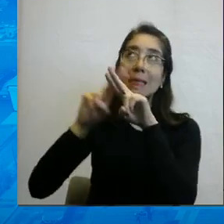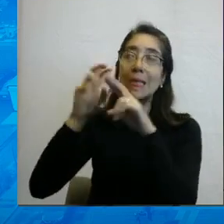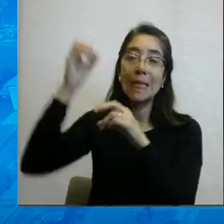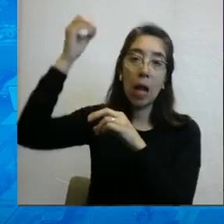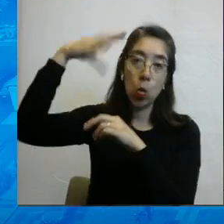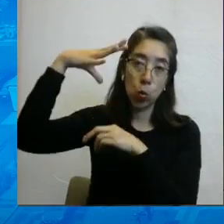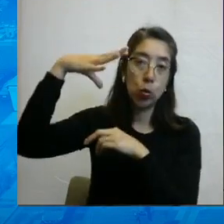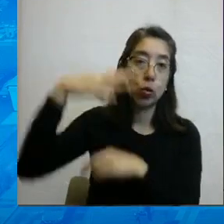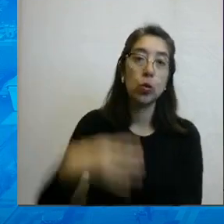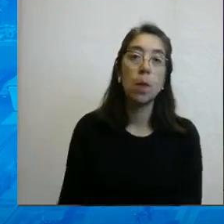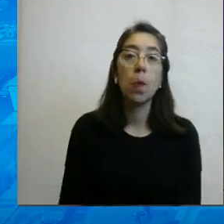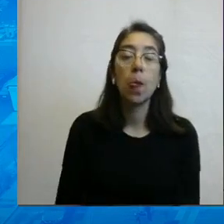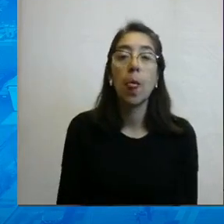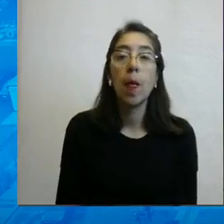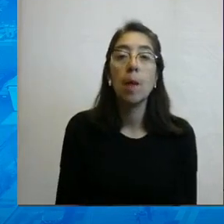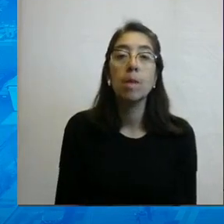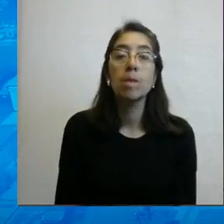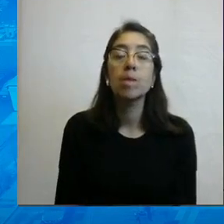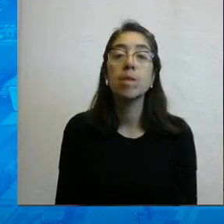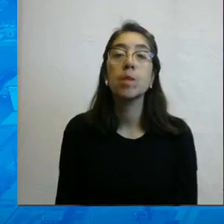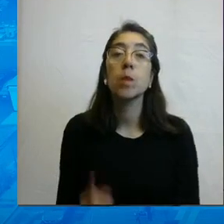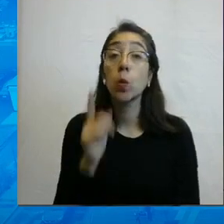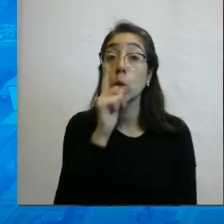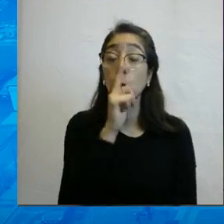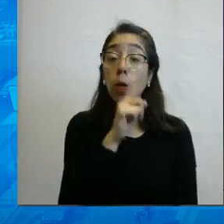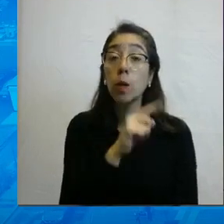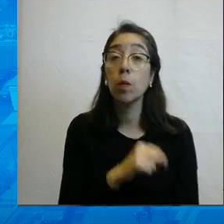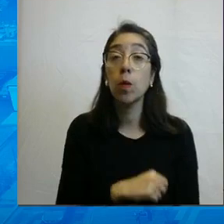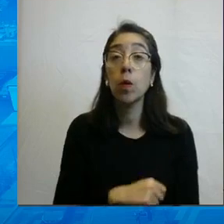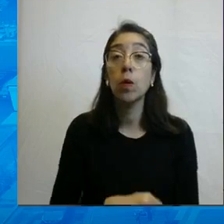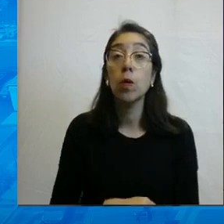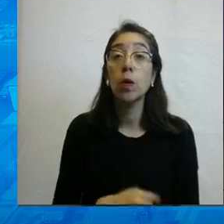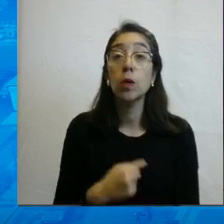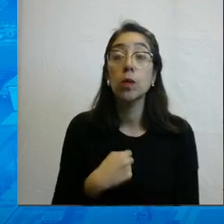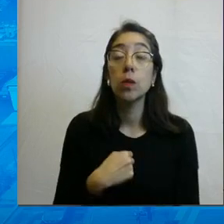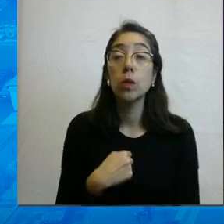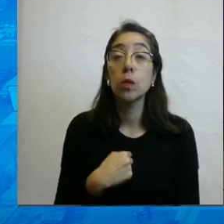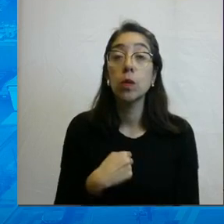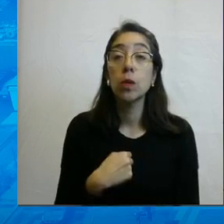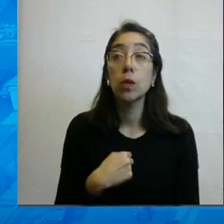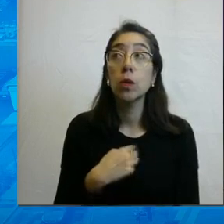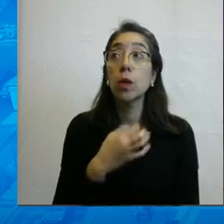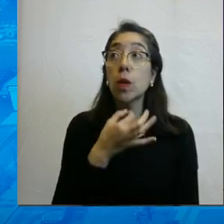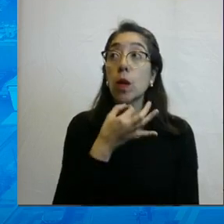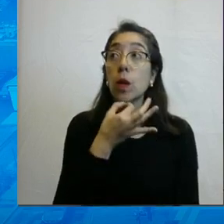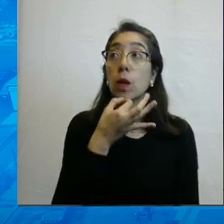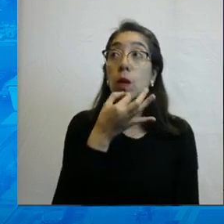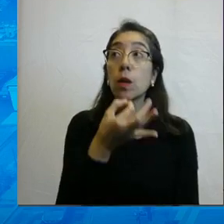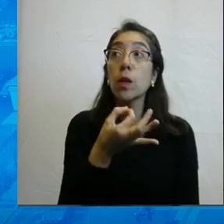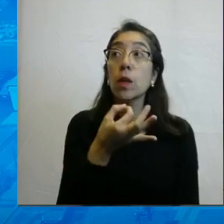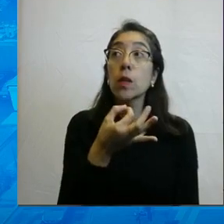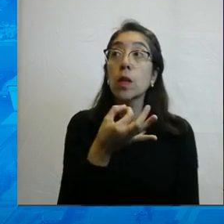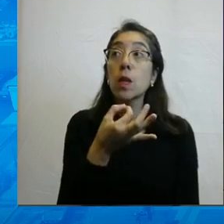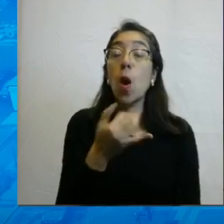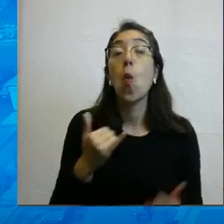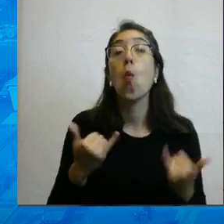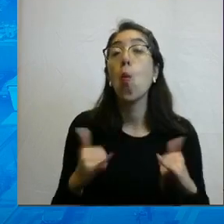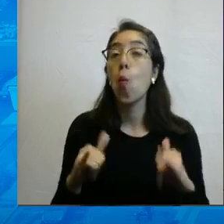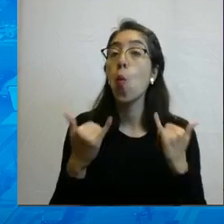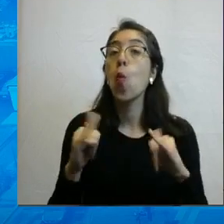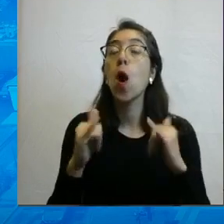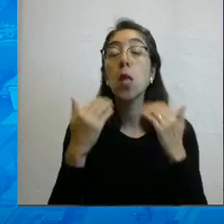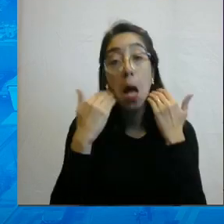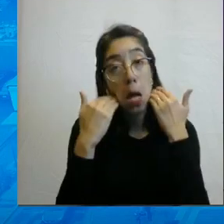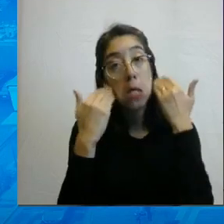las mismas. Y por último, presidente, quisiera referirme a los juguetes que se entregaron para el Día del Niño, que si bien